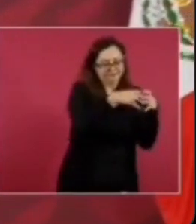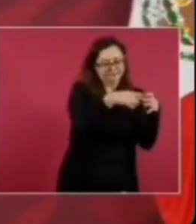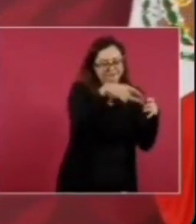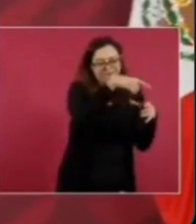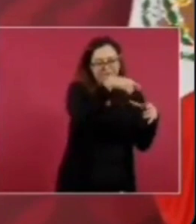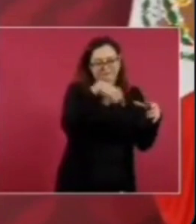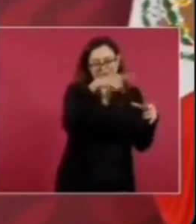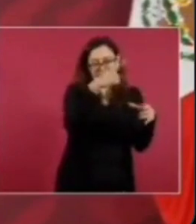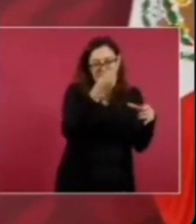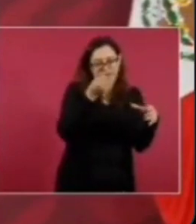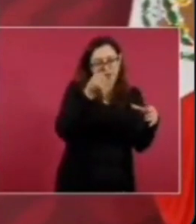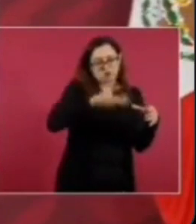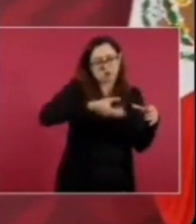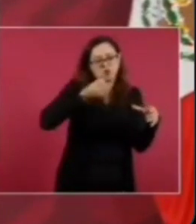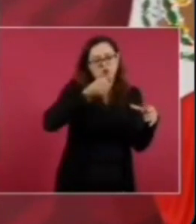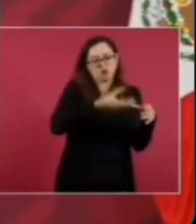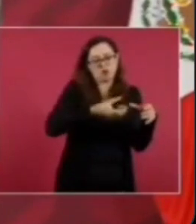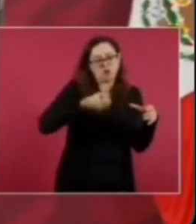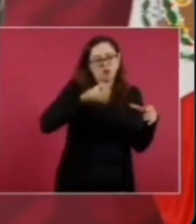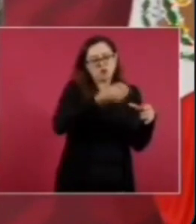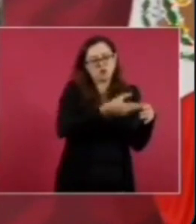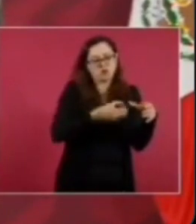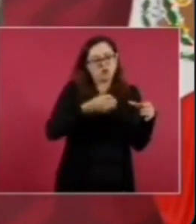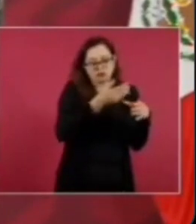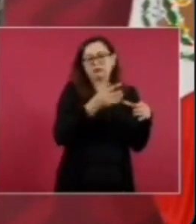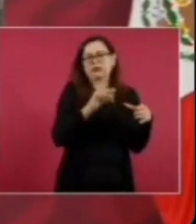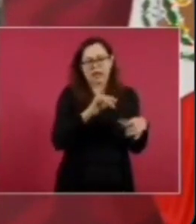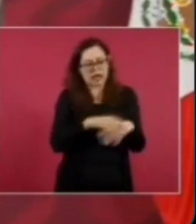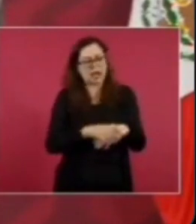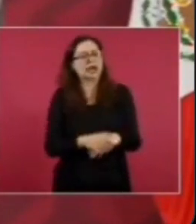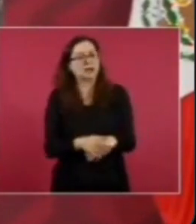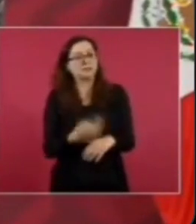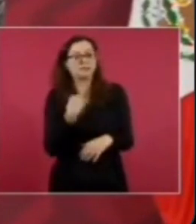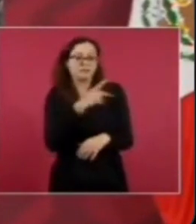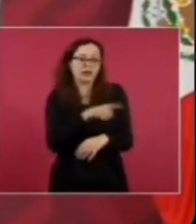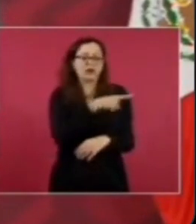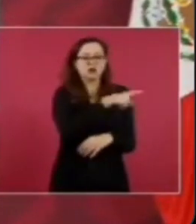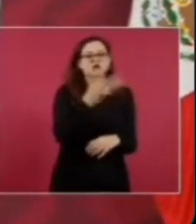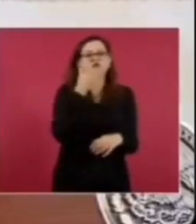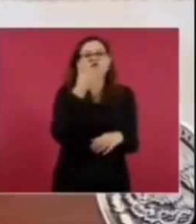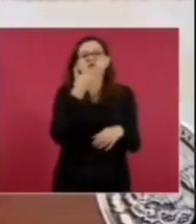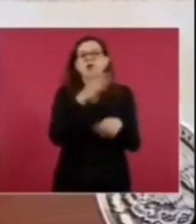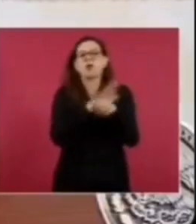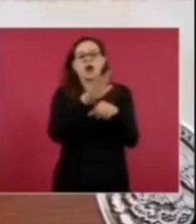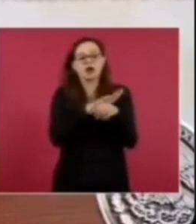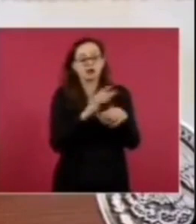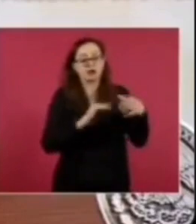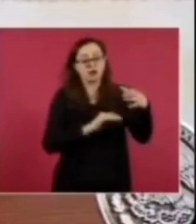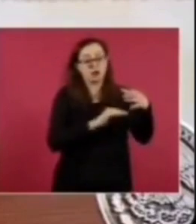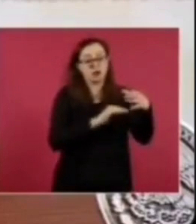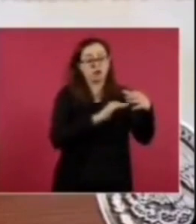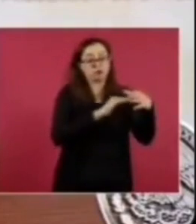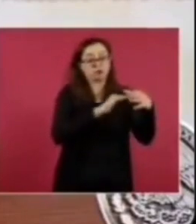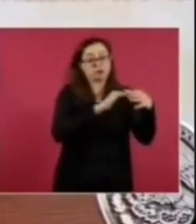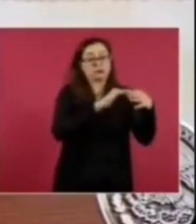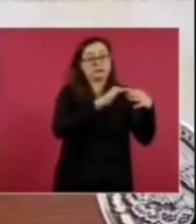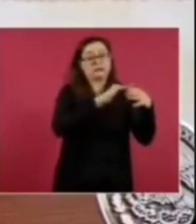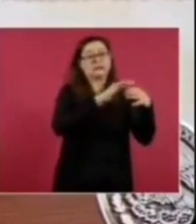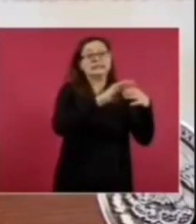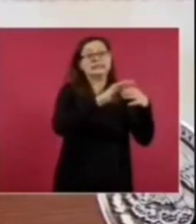pusieran antes de que se llena pero ya cuando se iba a llenar otra copa para que nunca